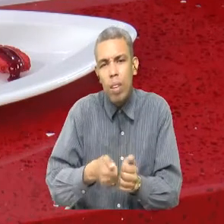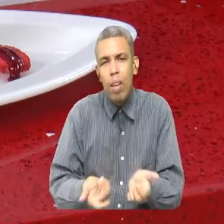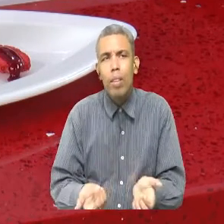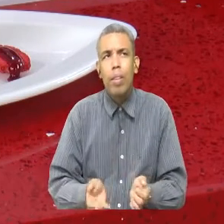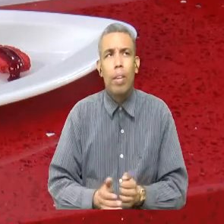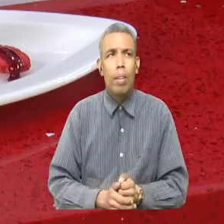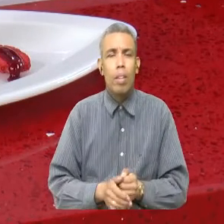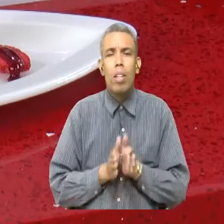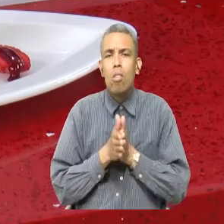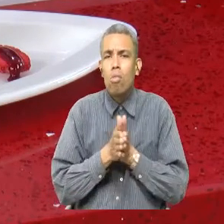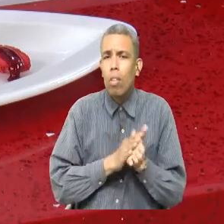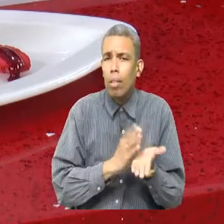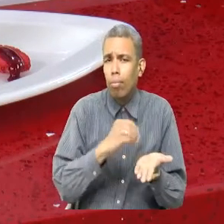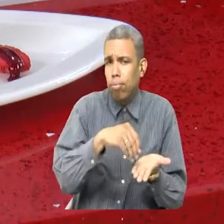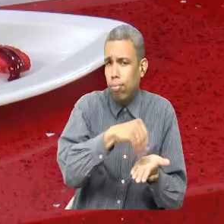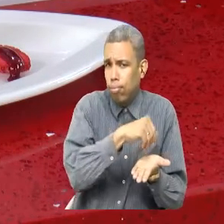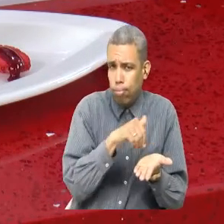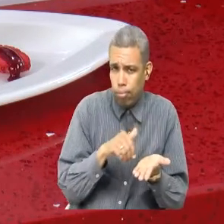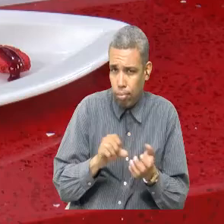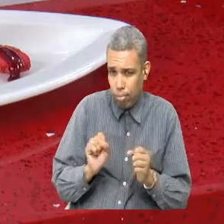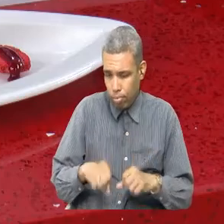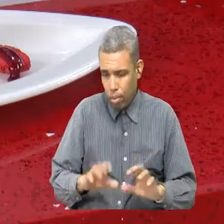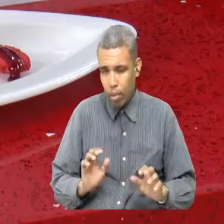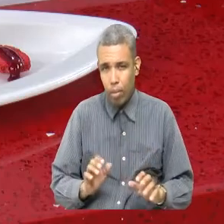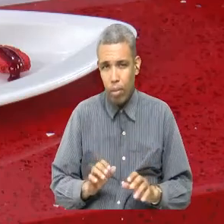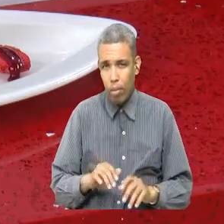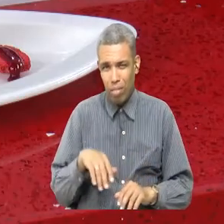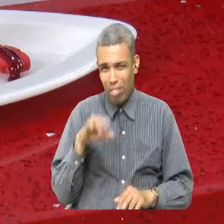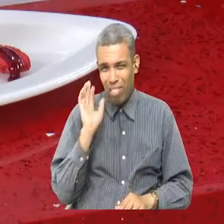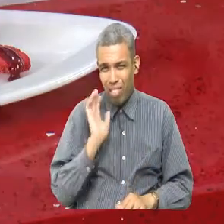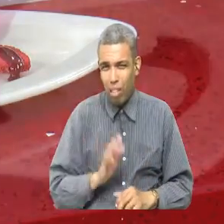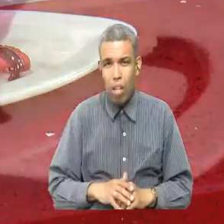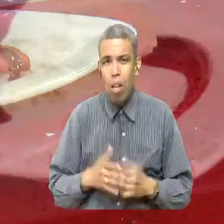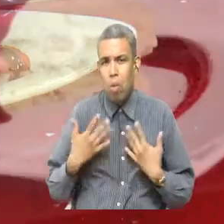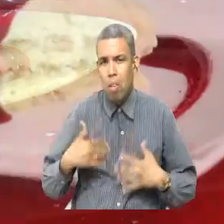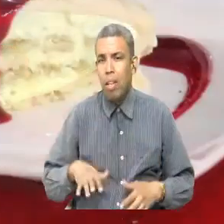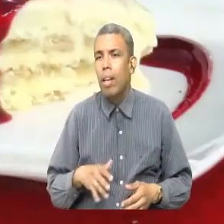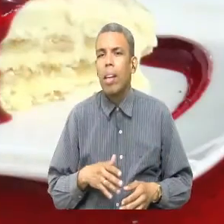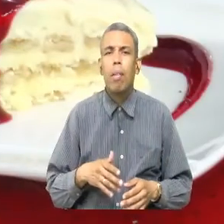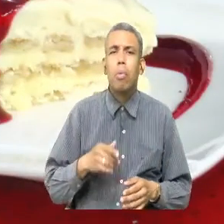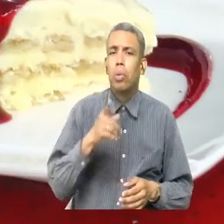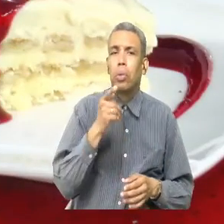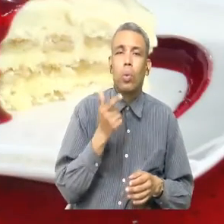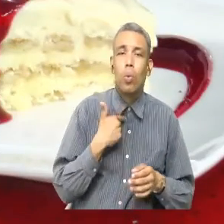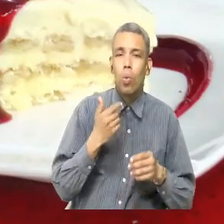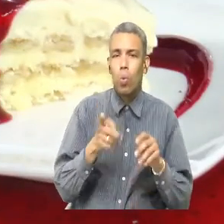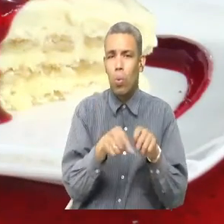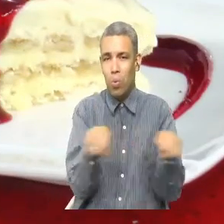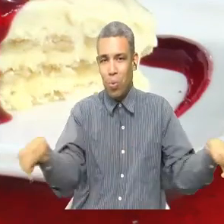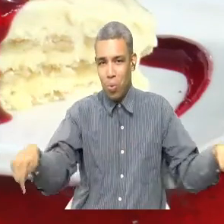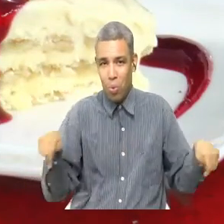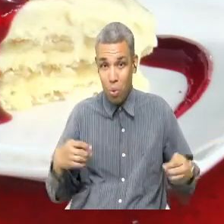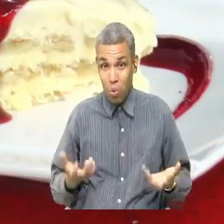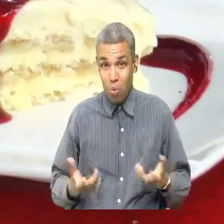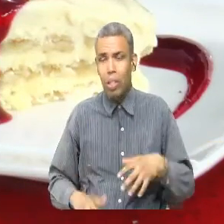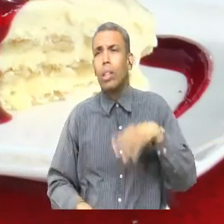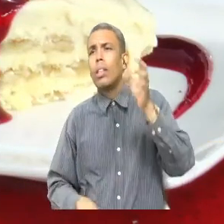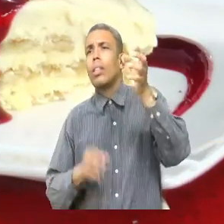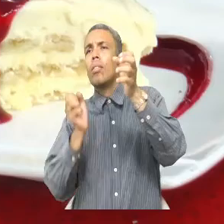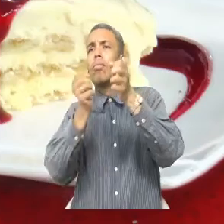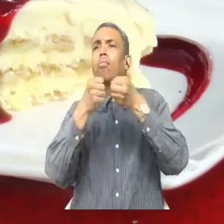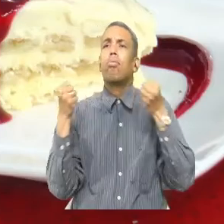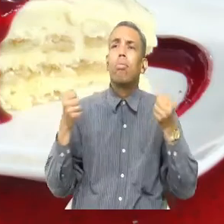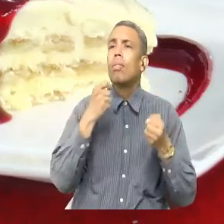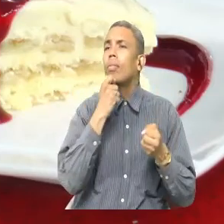Están sacando en la casa, si tienen por allá un condimento, sáquenlo, si tienen una frutica, una verdura, se puede utilizar. Bueno, nos vamos entonces a